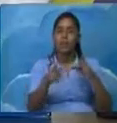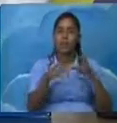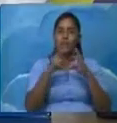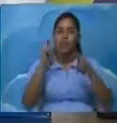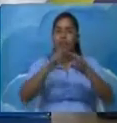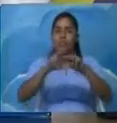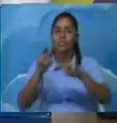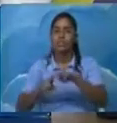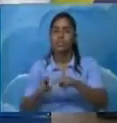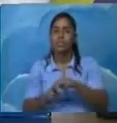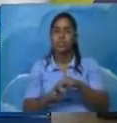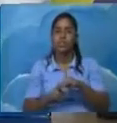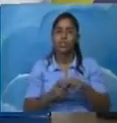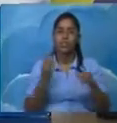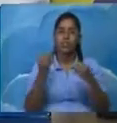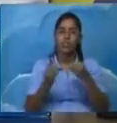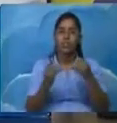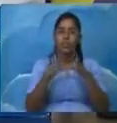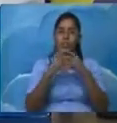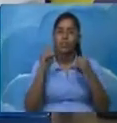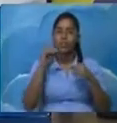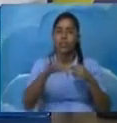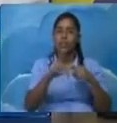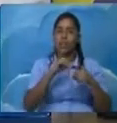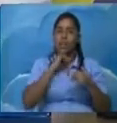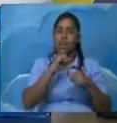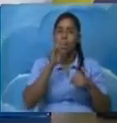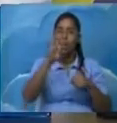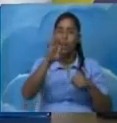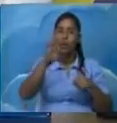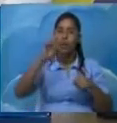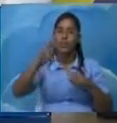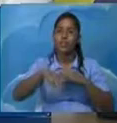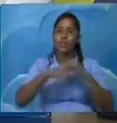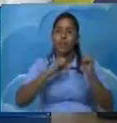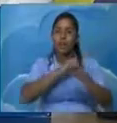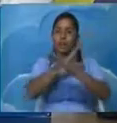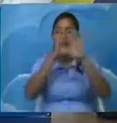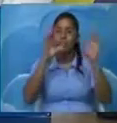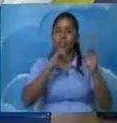cielito. ¿Cómo te parece esa broma, Miegas?